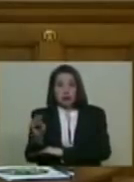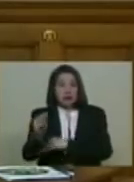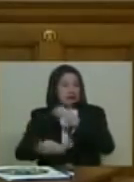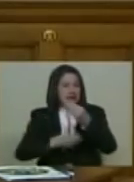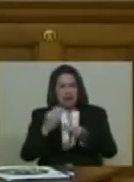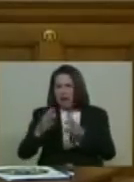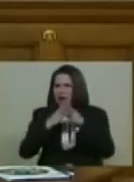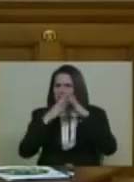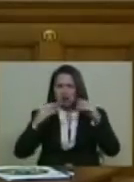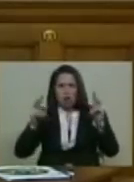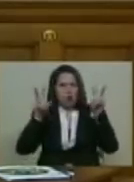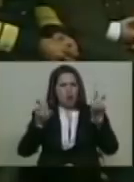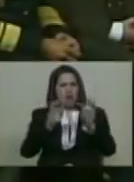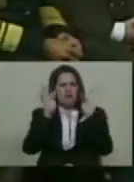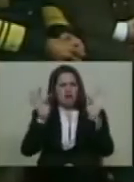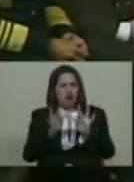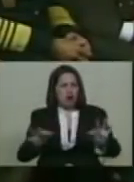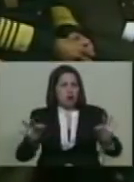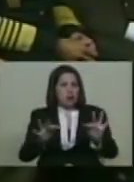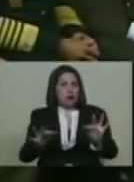todos los nuevos formatos